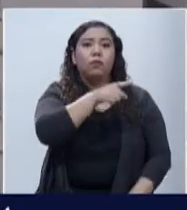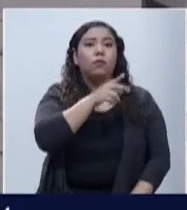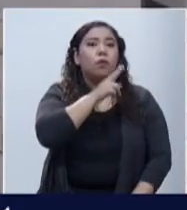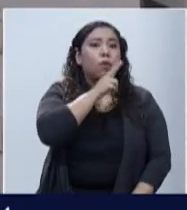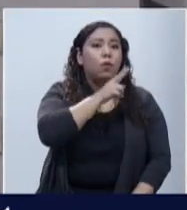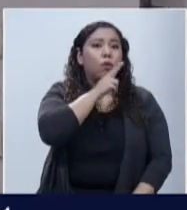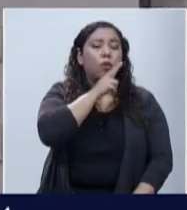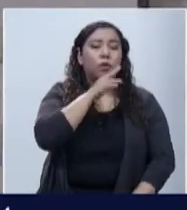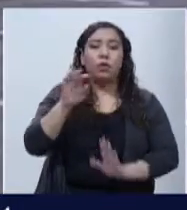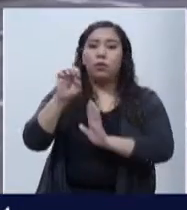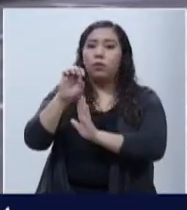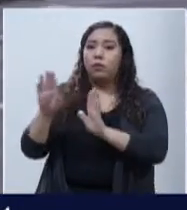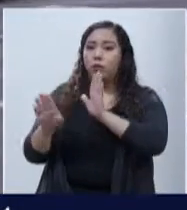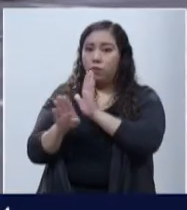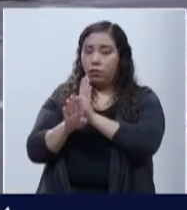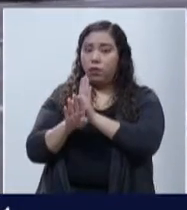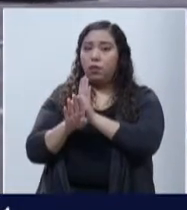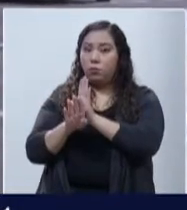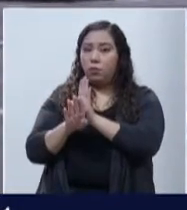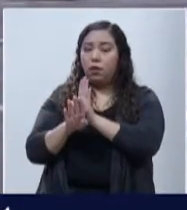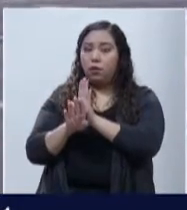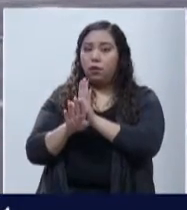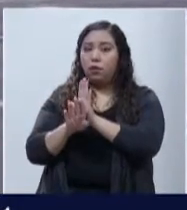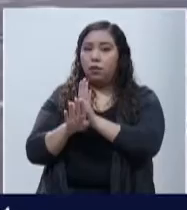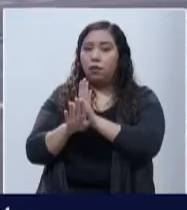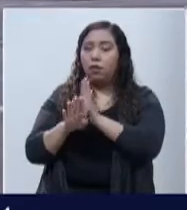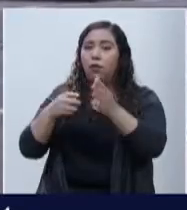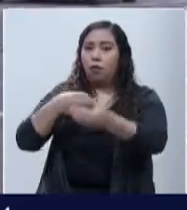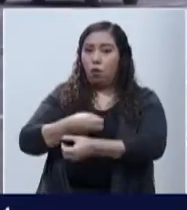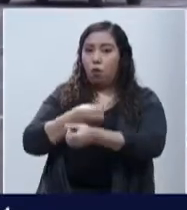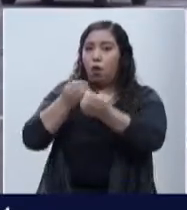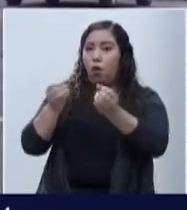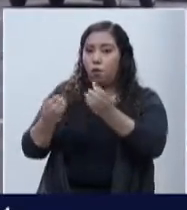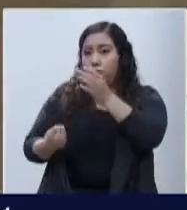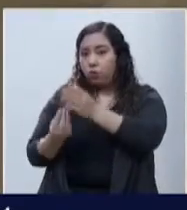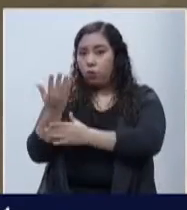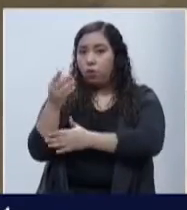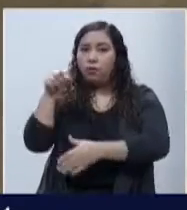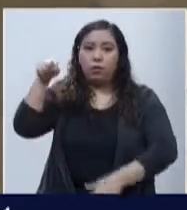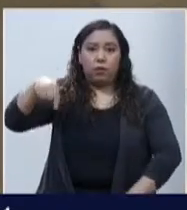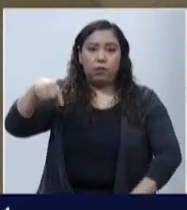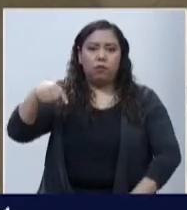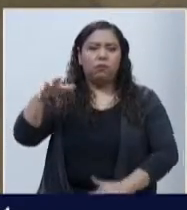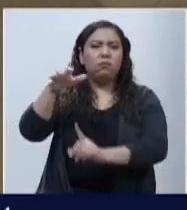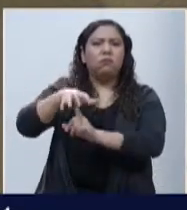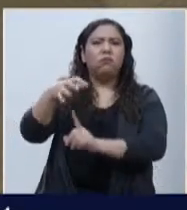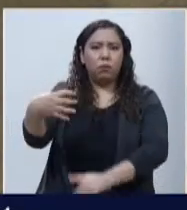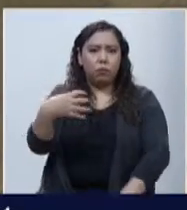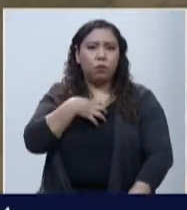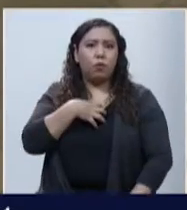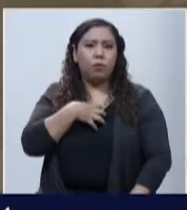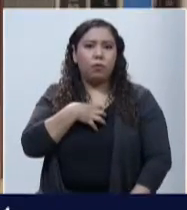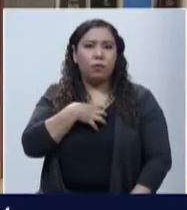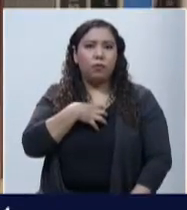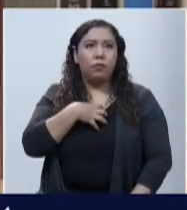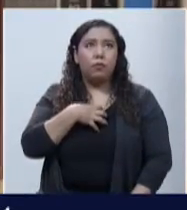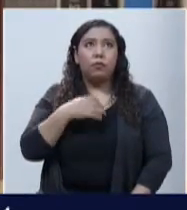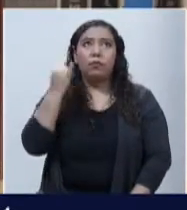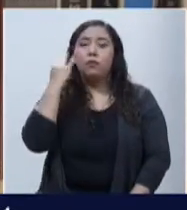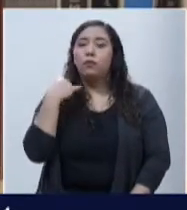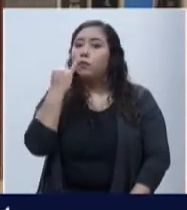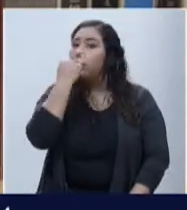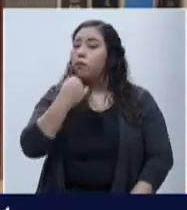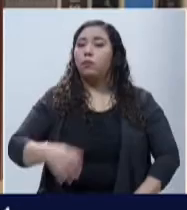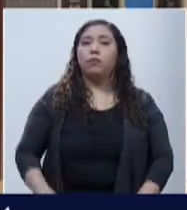que significa un reconocimiento a la verdad histórica referente a que jerusalén es la capital de israel nosotros nos